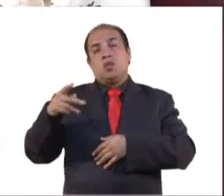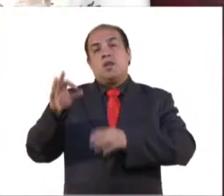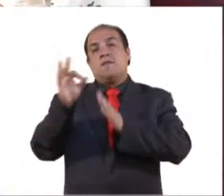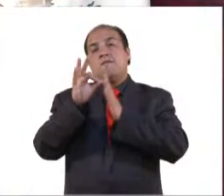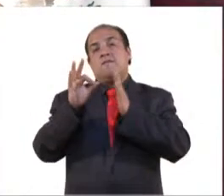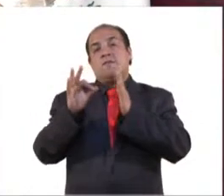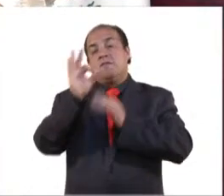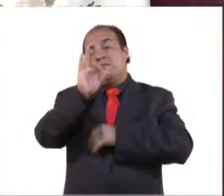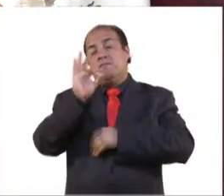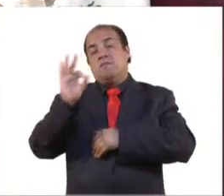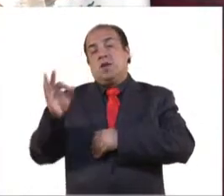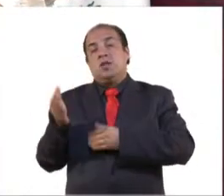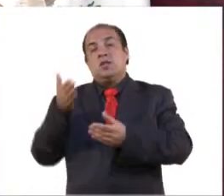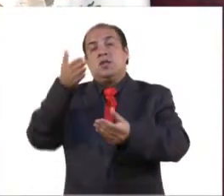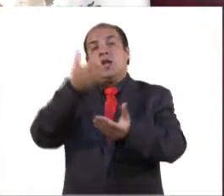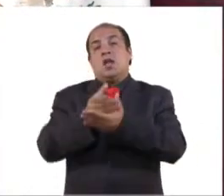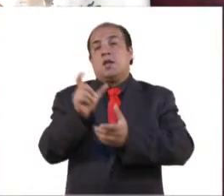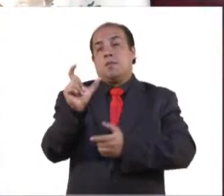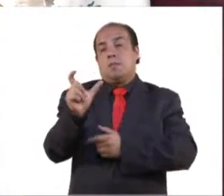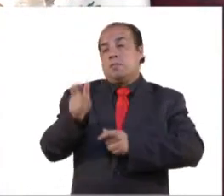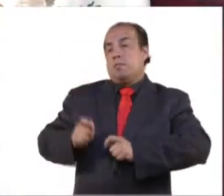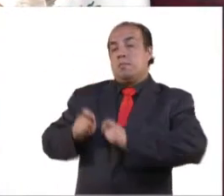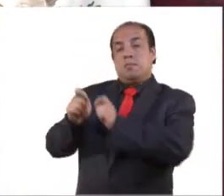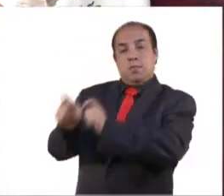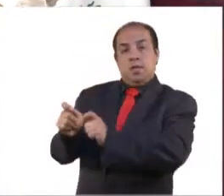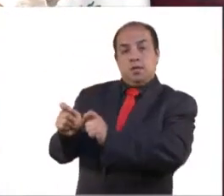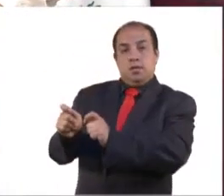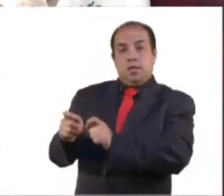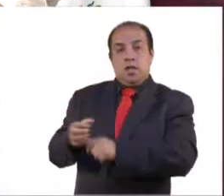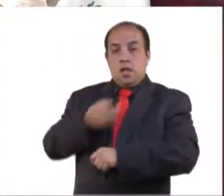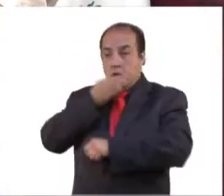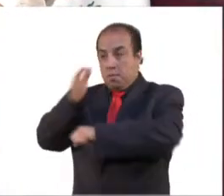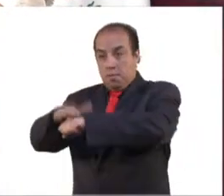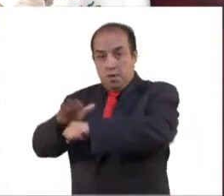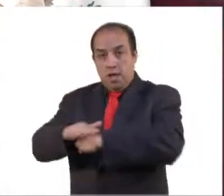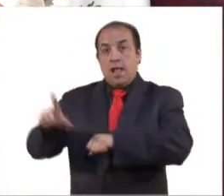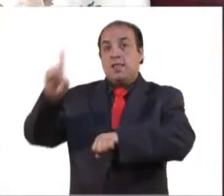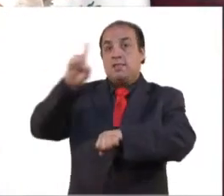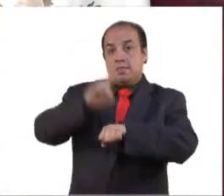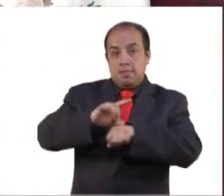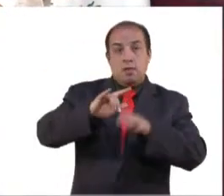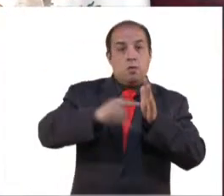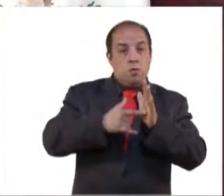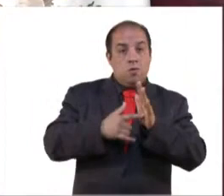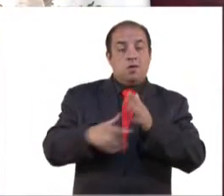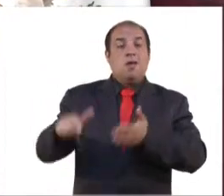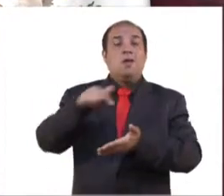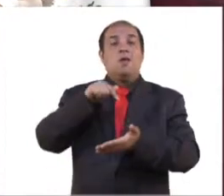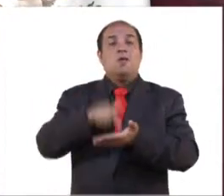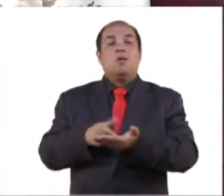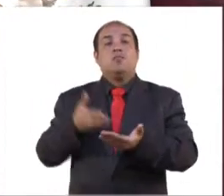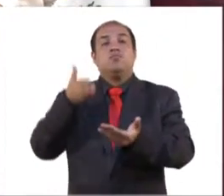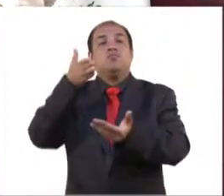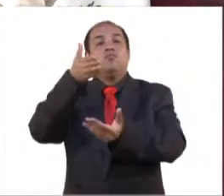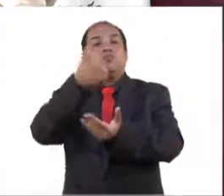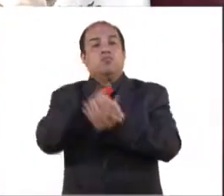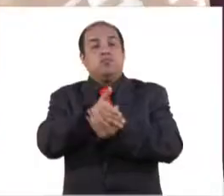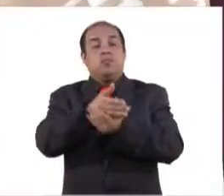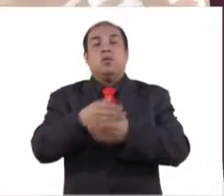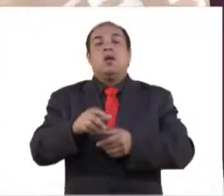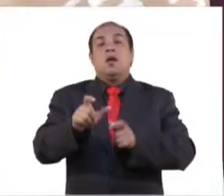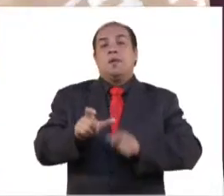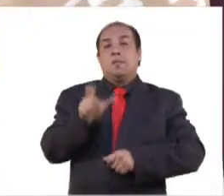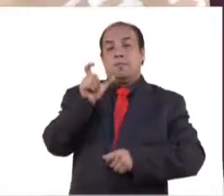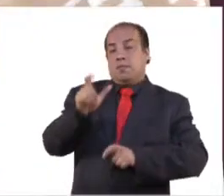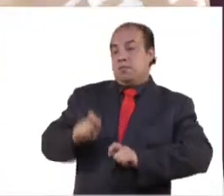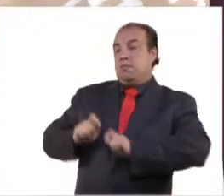su tarjeta. Se les va a dejar este aviso con el día, la hora, a donde van a ir a recoger su tarjeta para